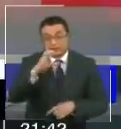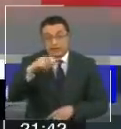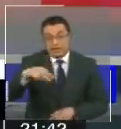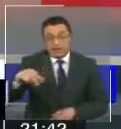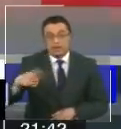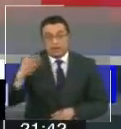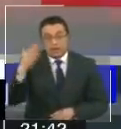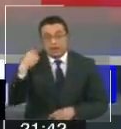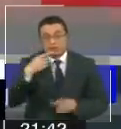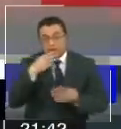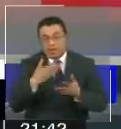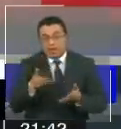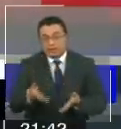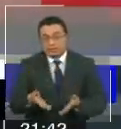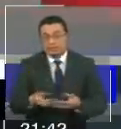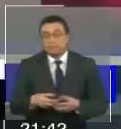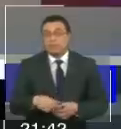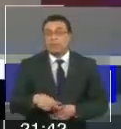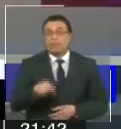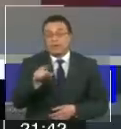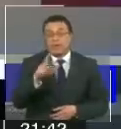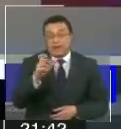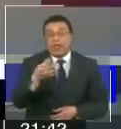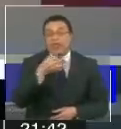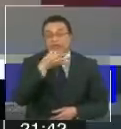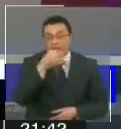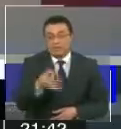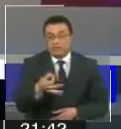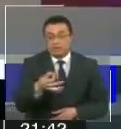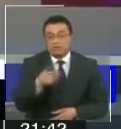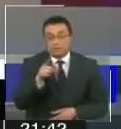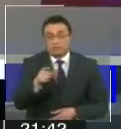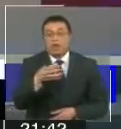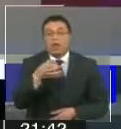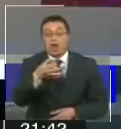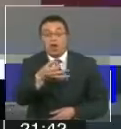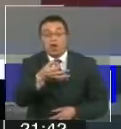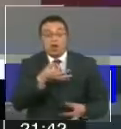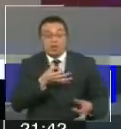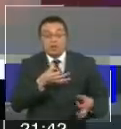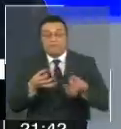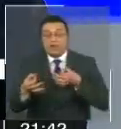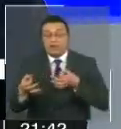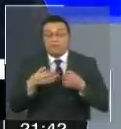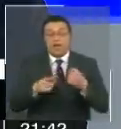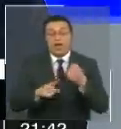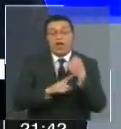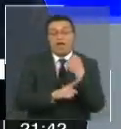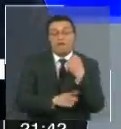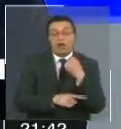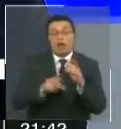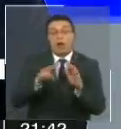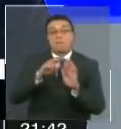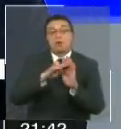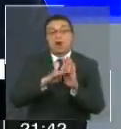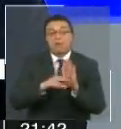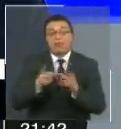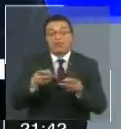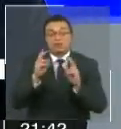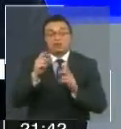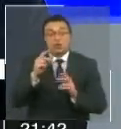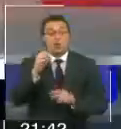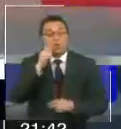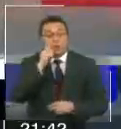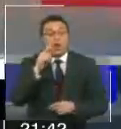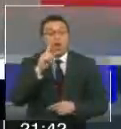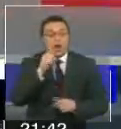nuestra compañera Viviana Encina. Él dijo que le contaban los abogados del programa de derechos humanos que